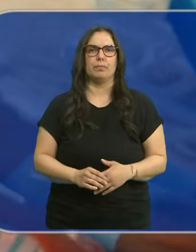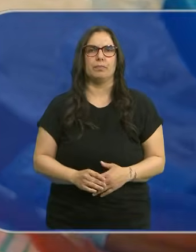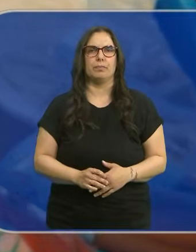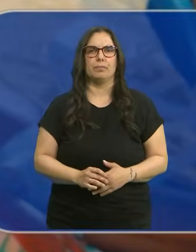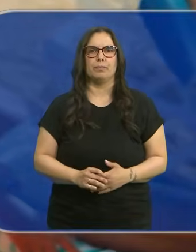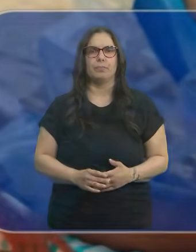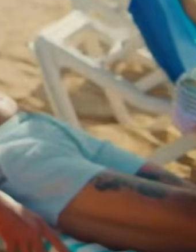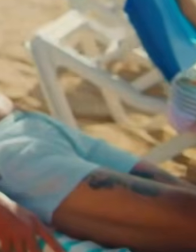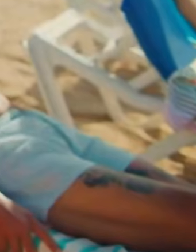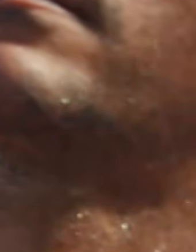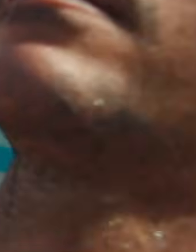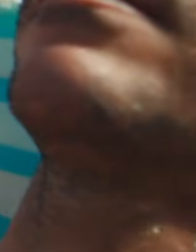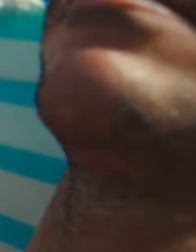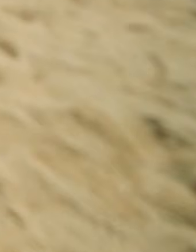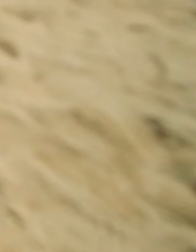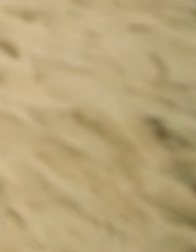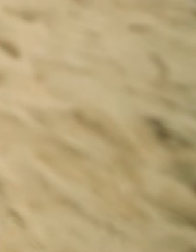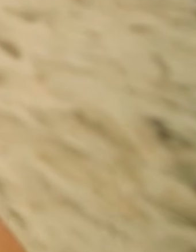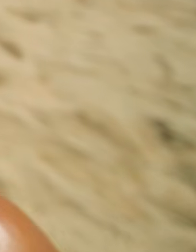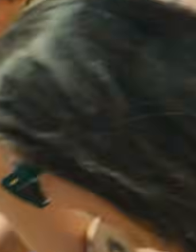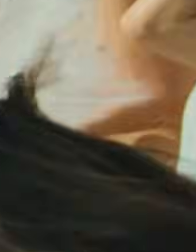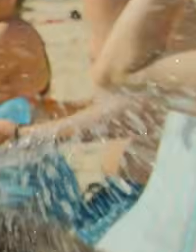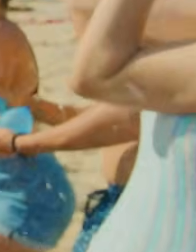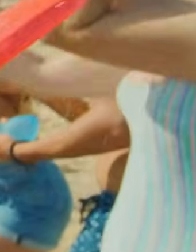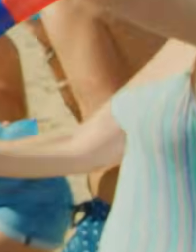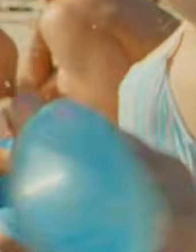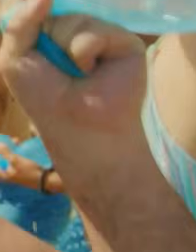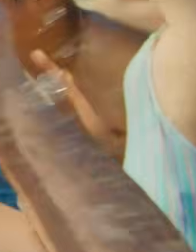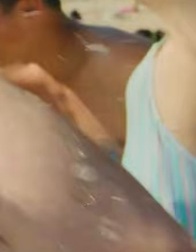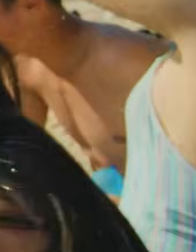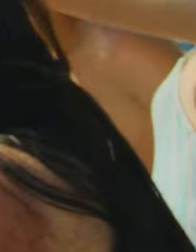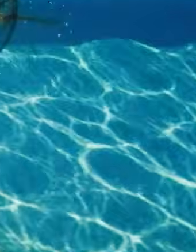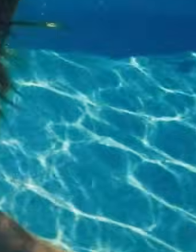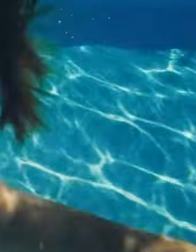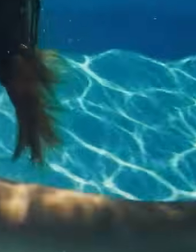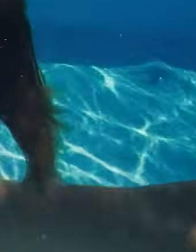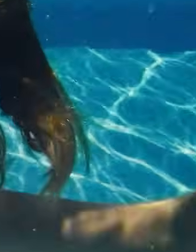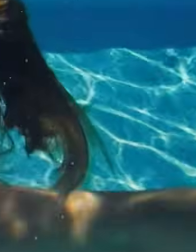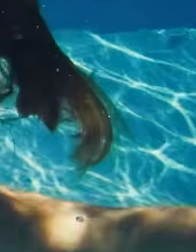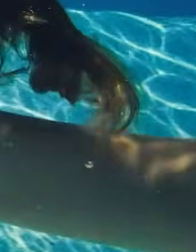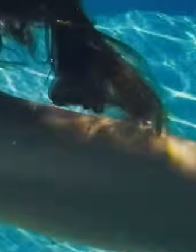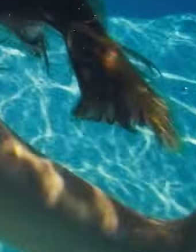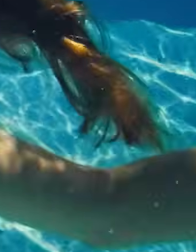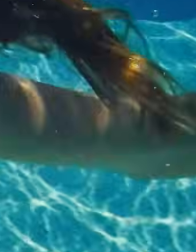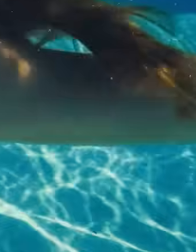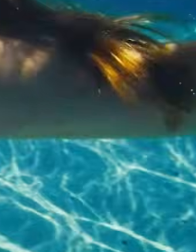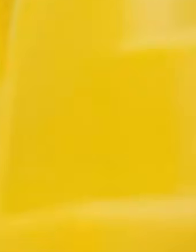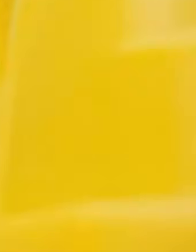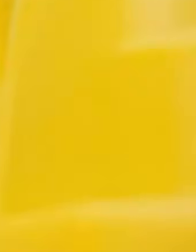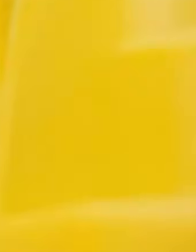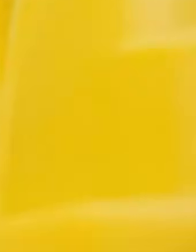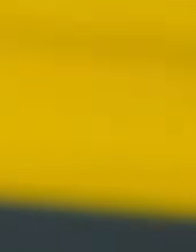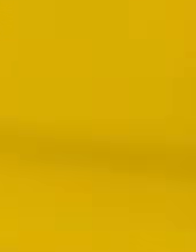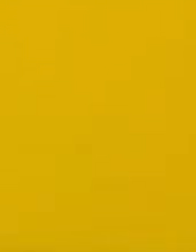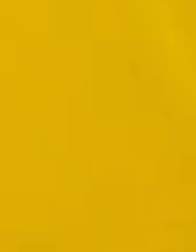En Bezoya, después de toda una vida de mineralización muy débil para vivir muy fuerte, sabemos que somos muy de cantar hasta debajo del agua.